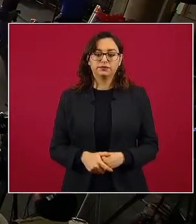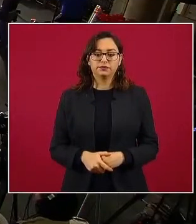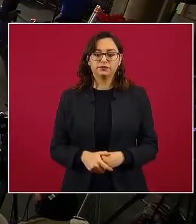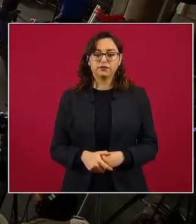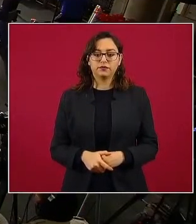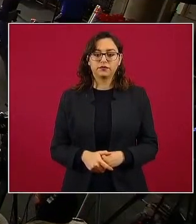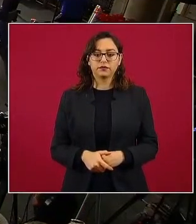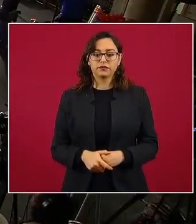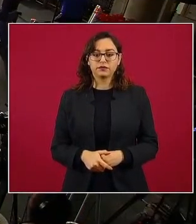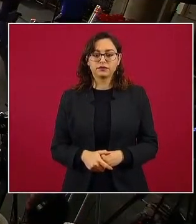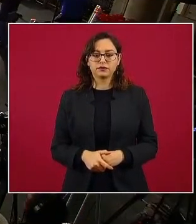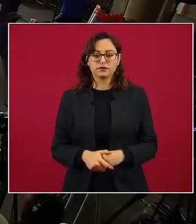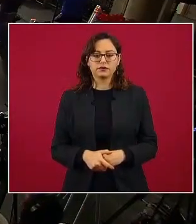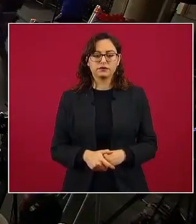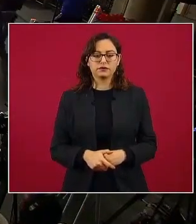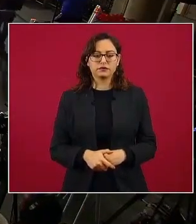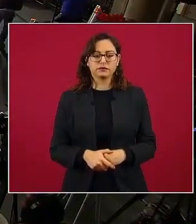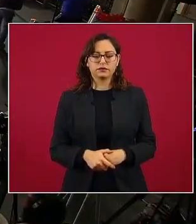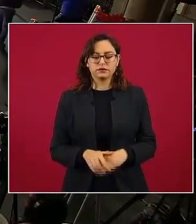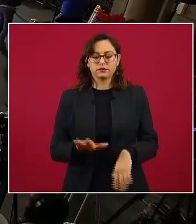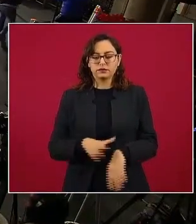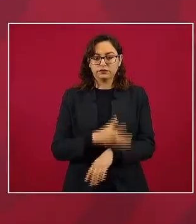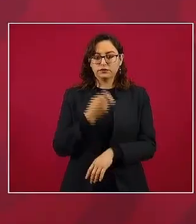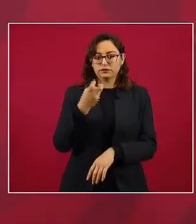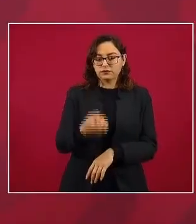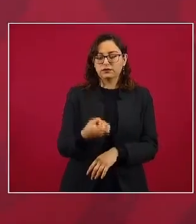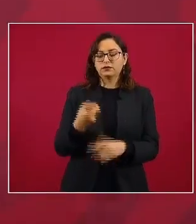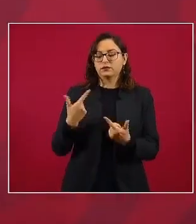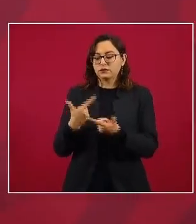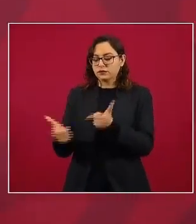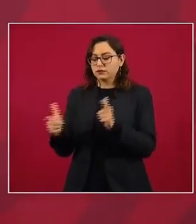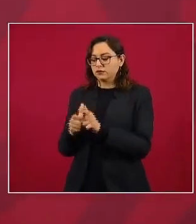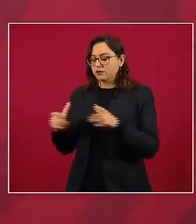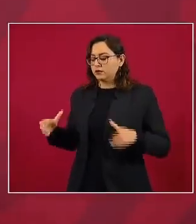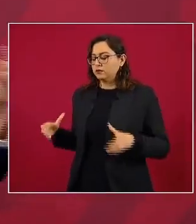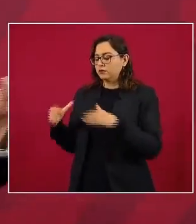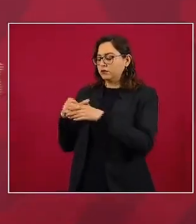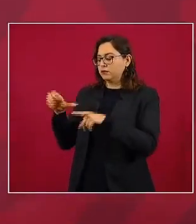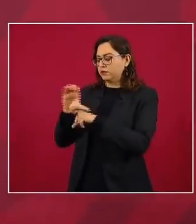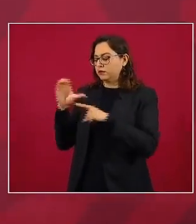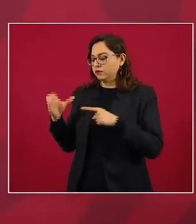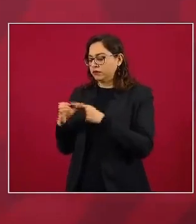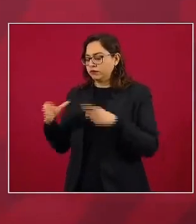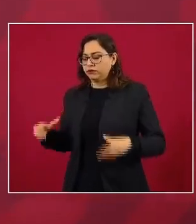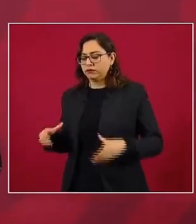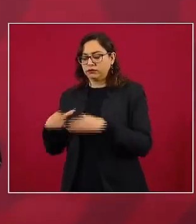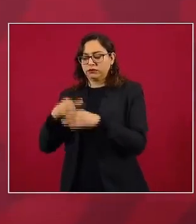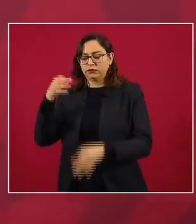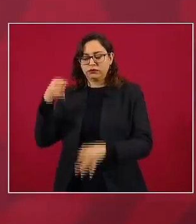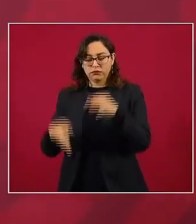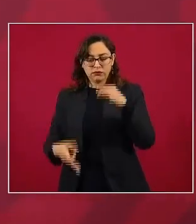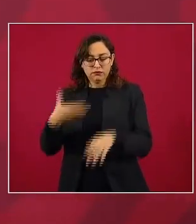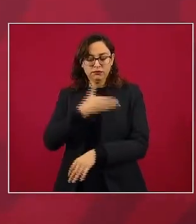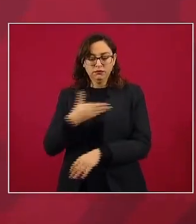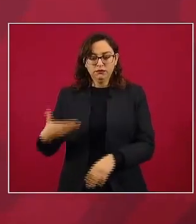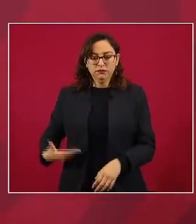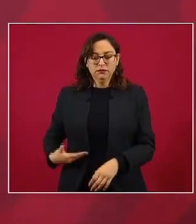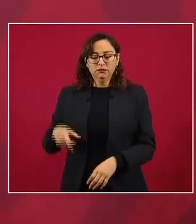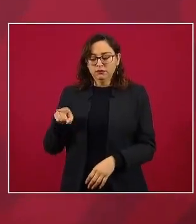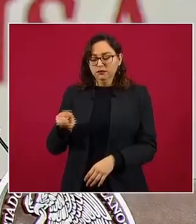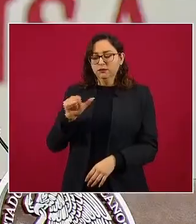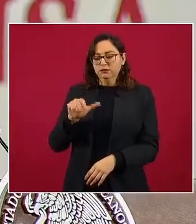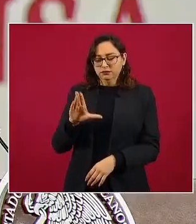el consejo de la condecoración Miguel Hidalgo y su jurado, presidido por el doctor Jorge